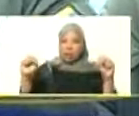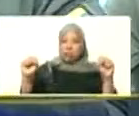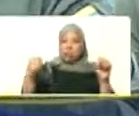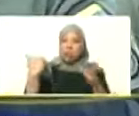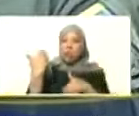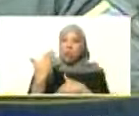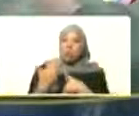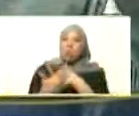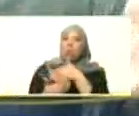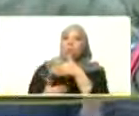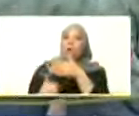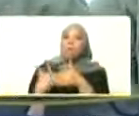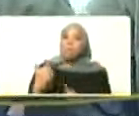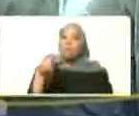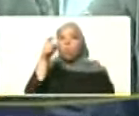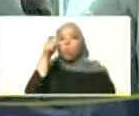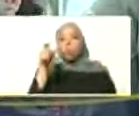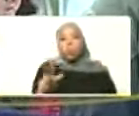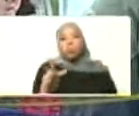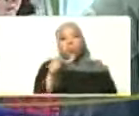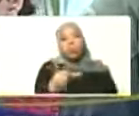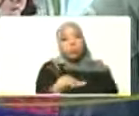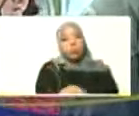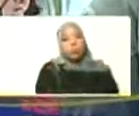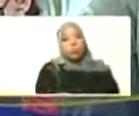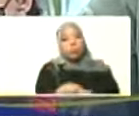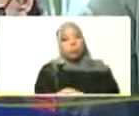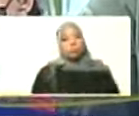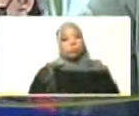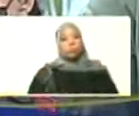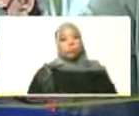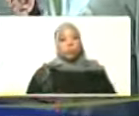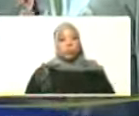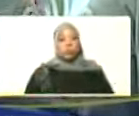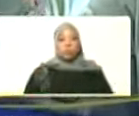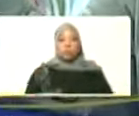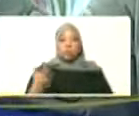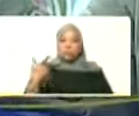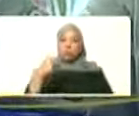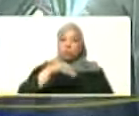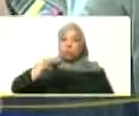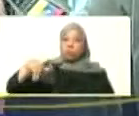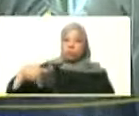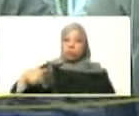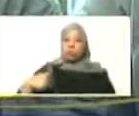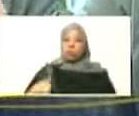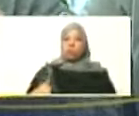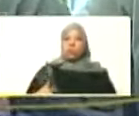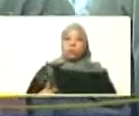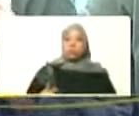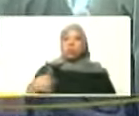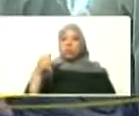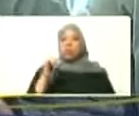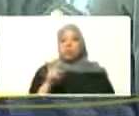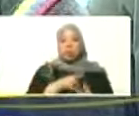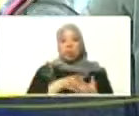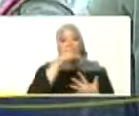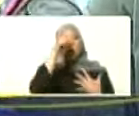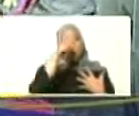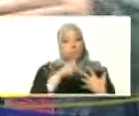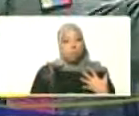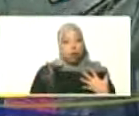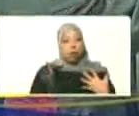pueblo conozca a partir de ahora, y tenemos una gran ventaja porque en la ejecución del Plan